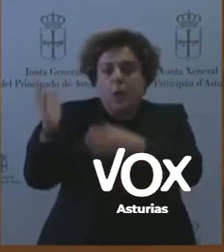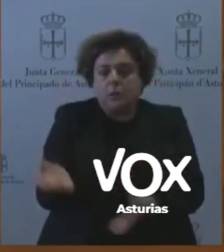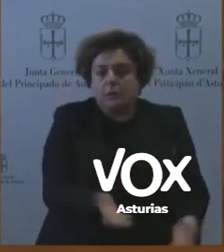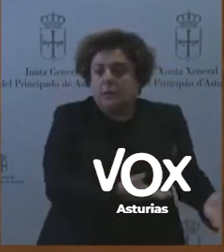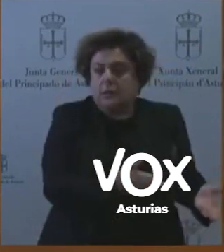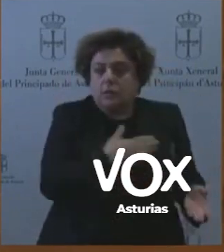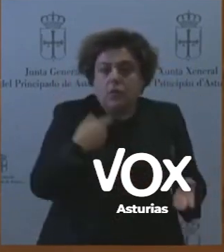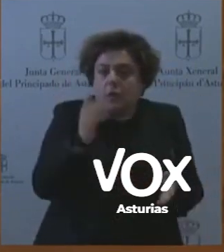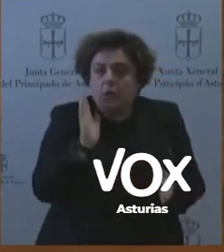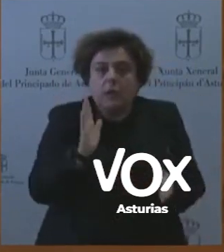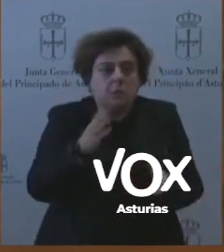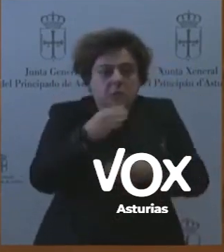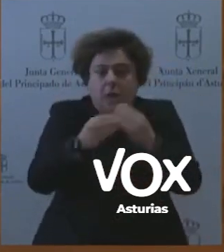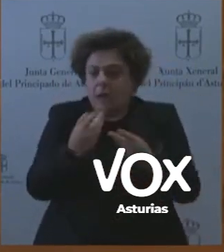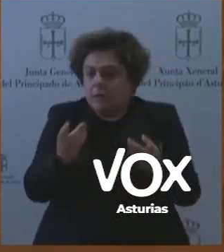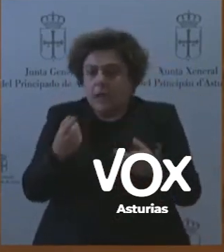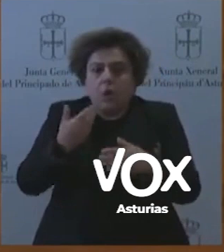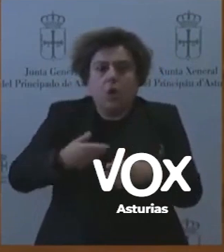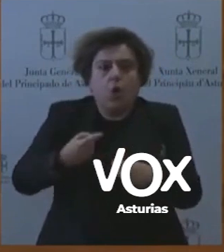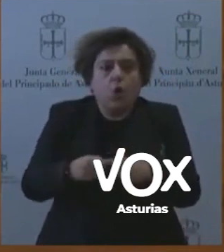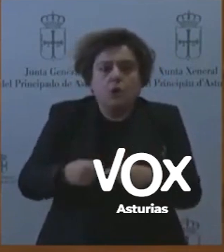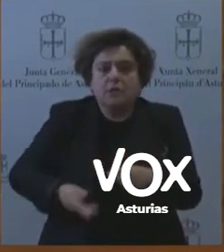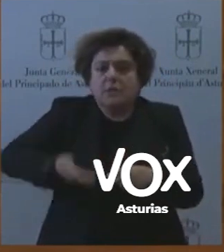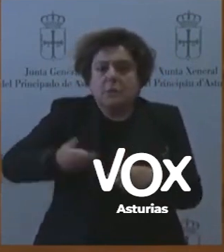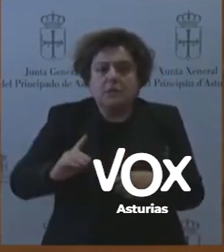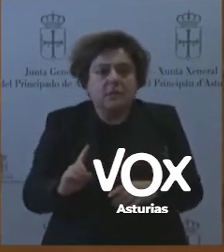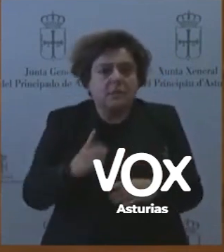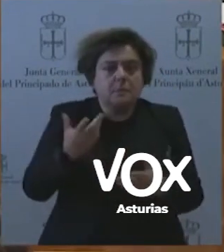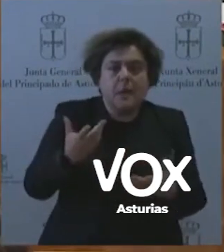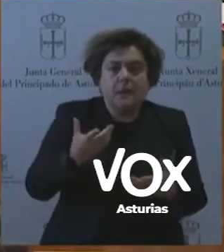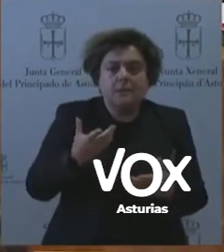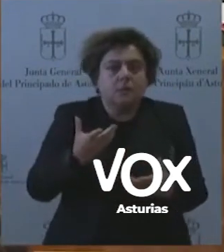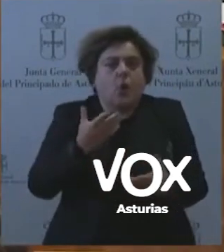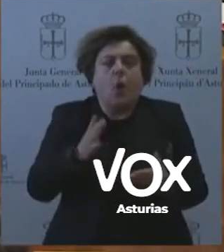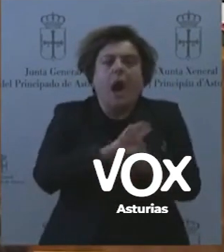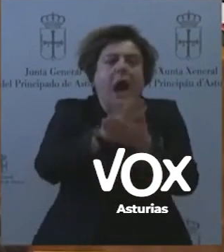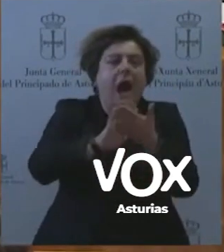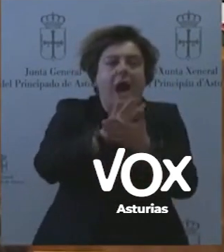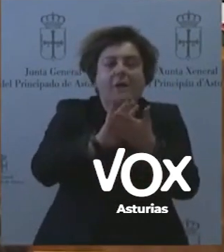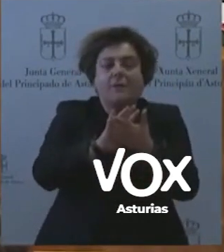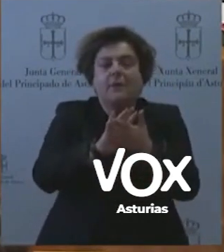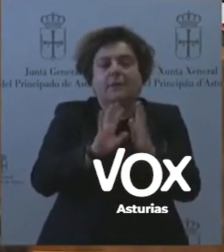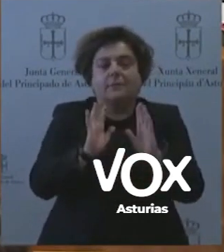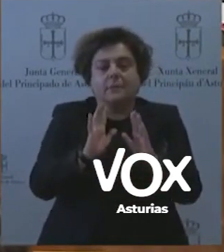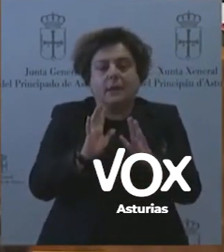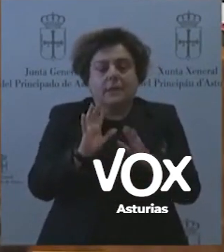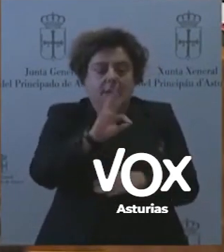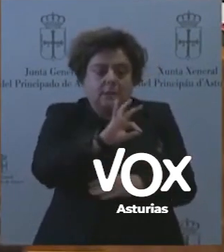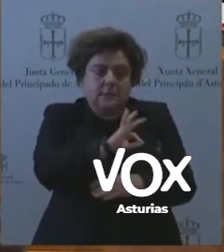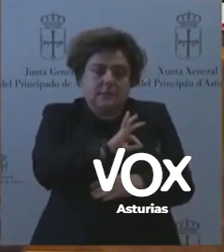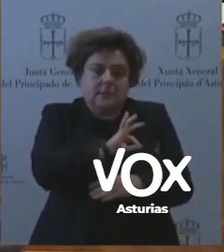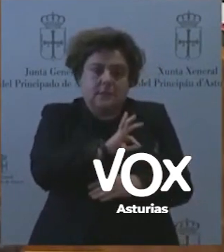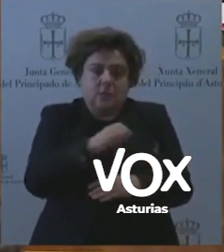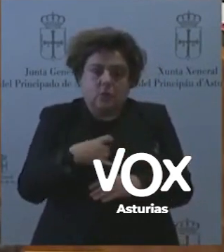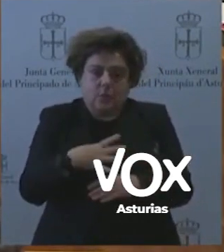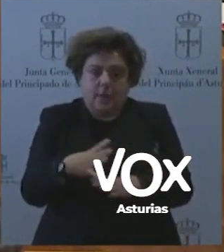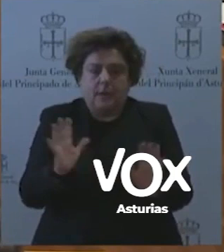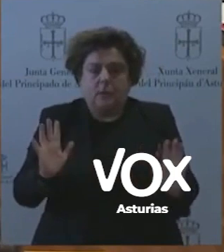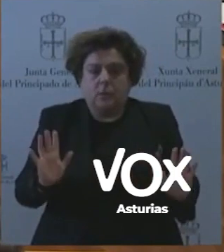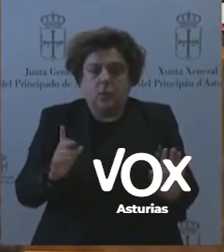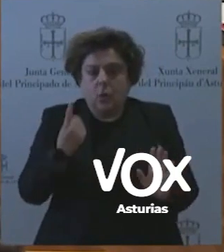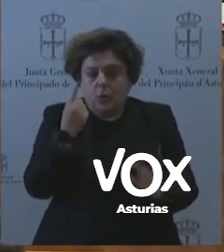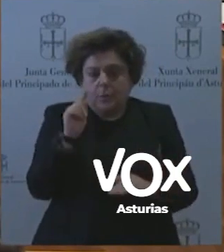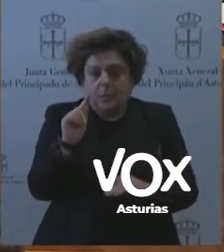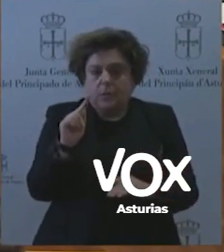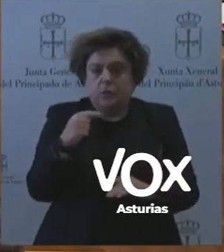de ecología ni de amor a los animales, porque no Vamos a conozco a ver, nadie. señor Blanco, un segundo. Yo le pediría, igual que